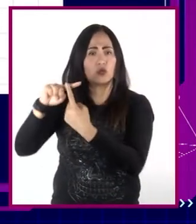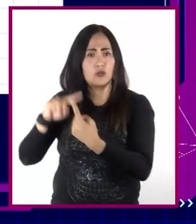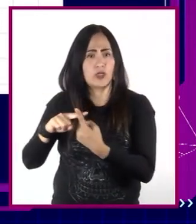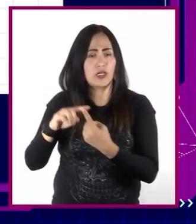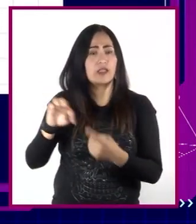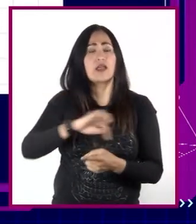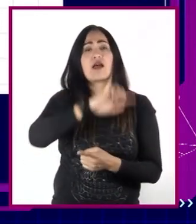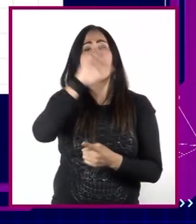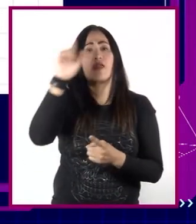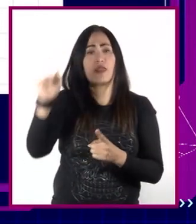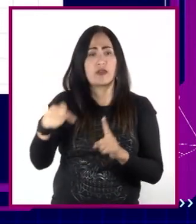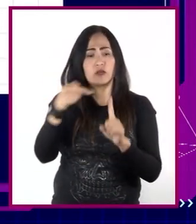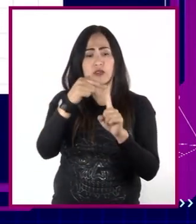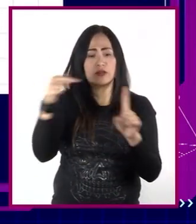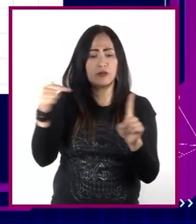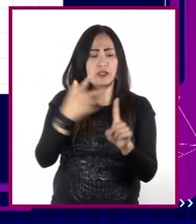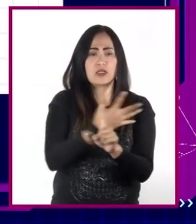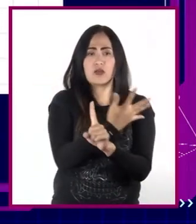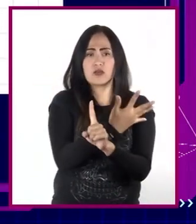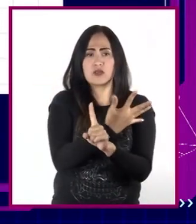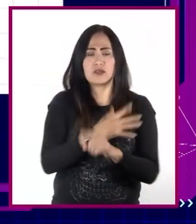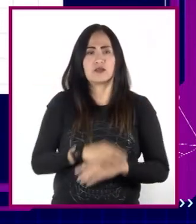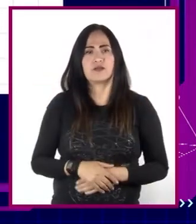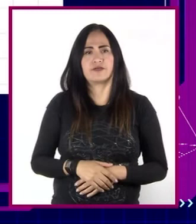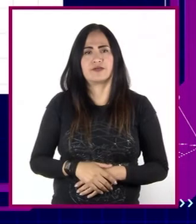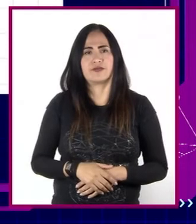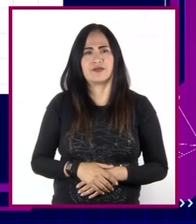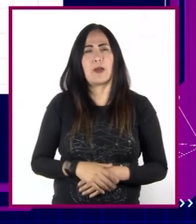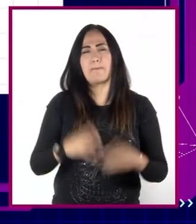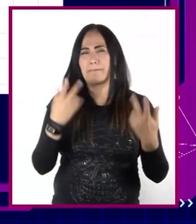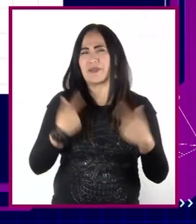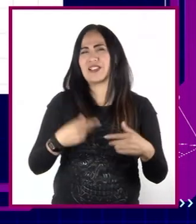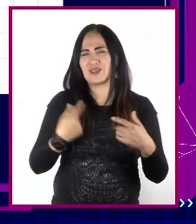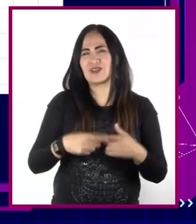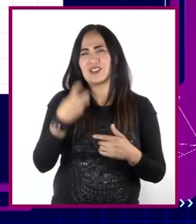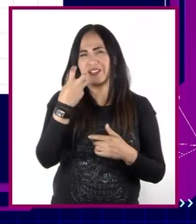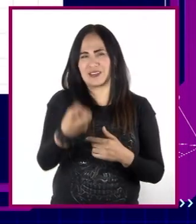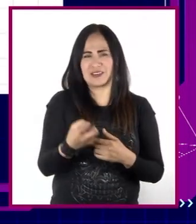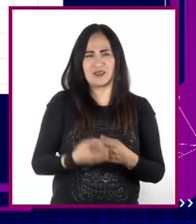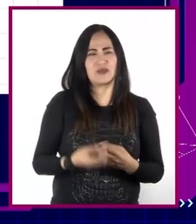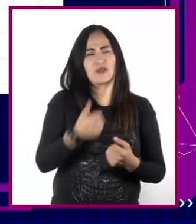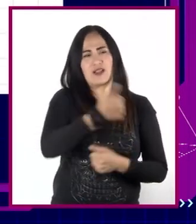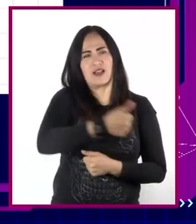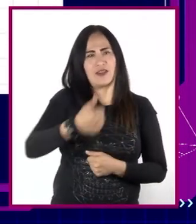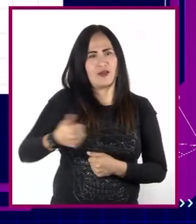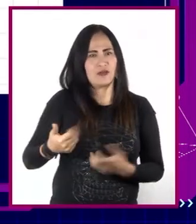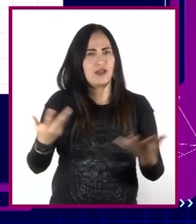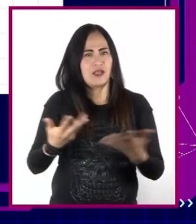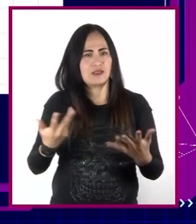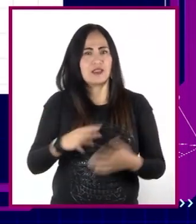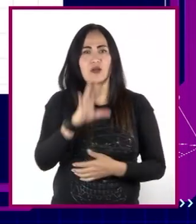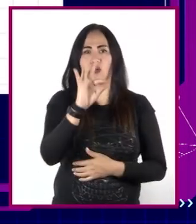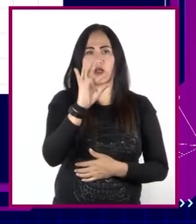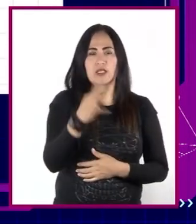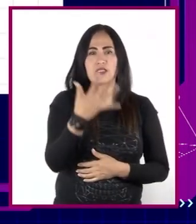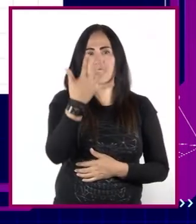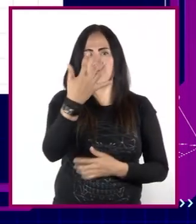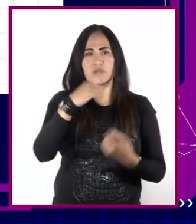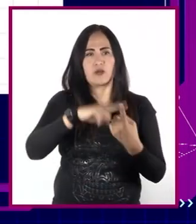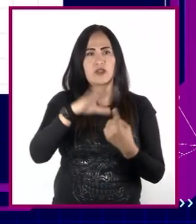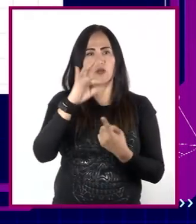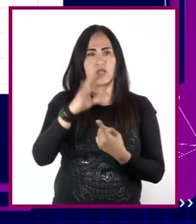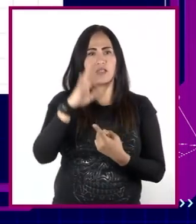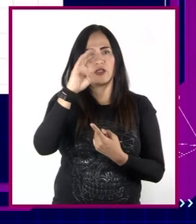después repartirlos entre 5, que es la cantidad de personas que aportaron. 45 más